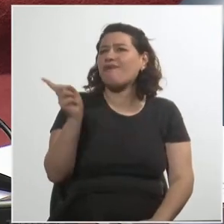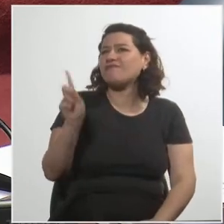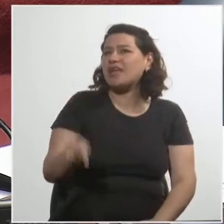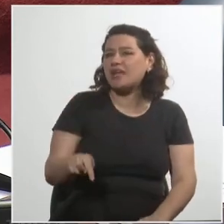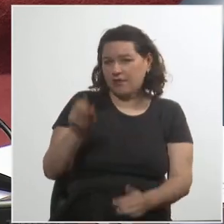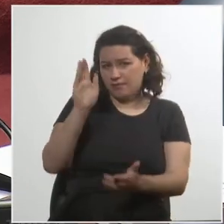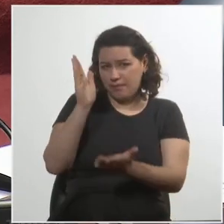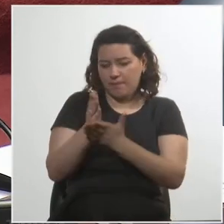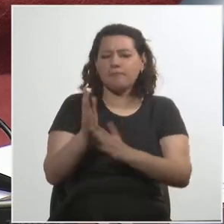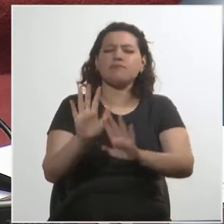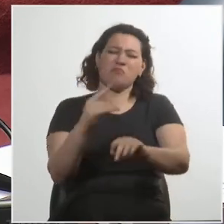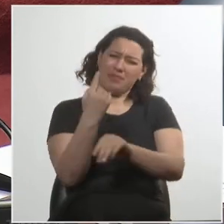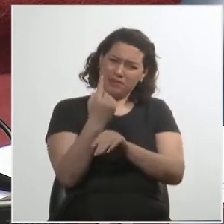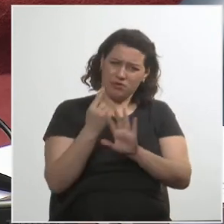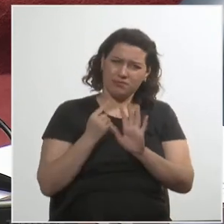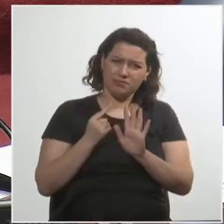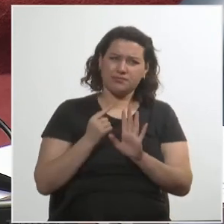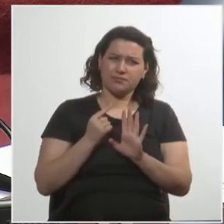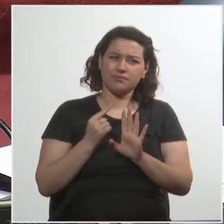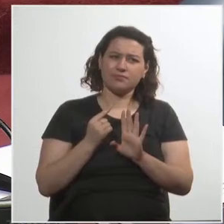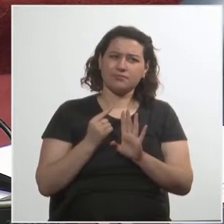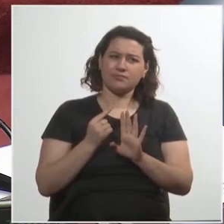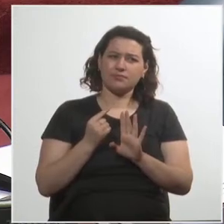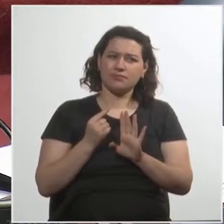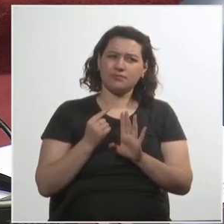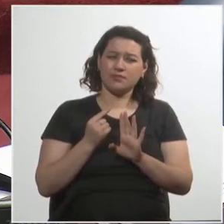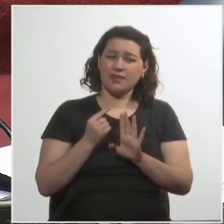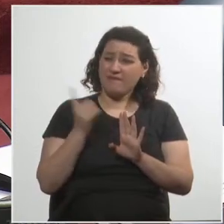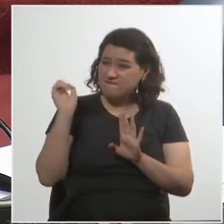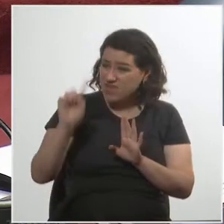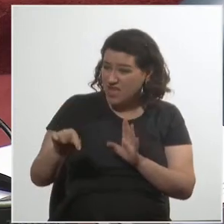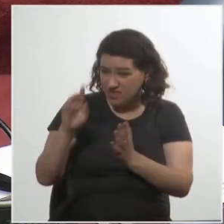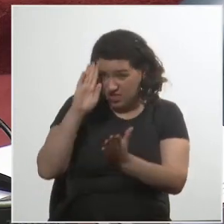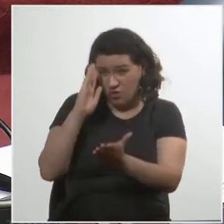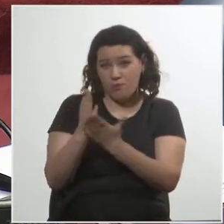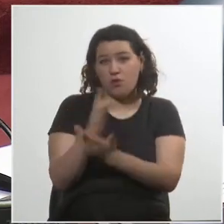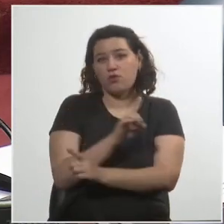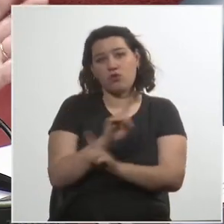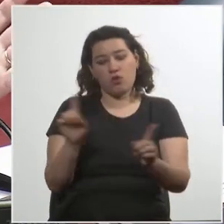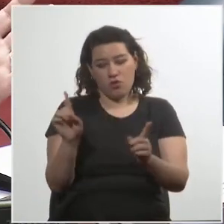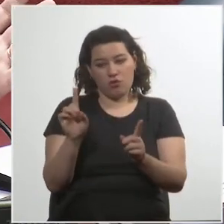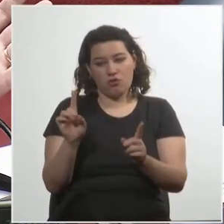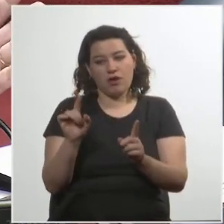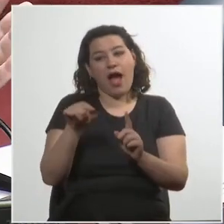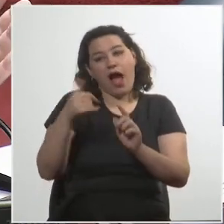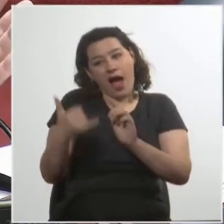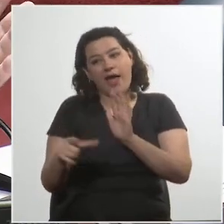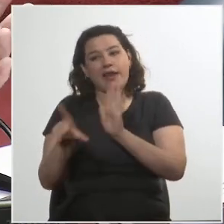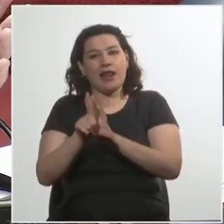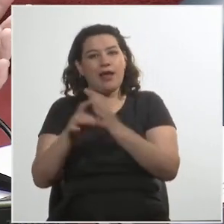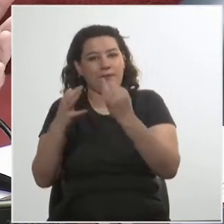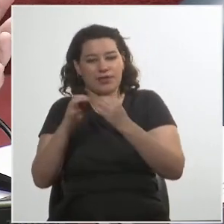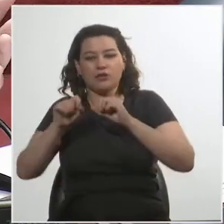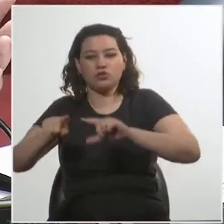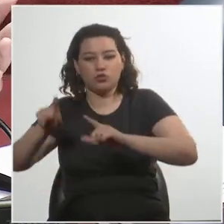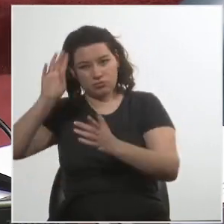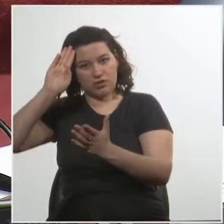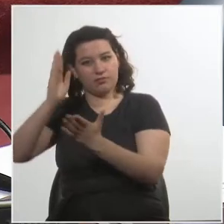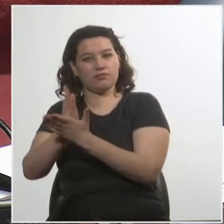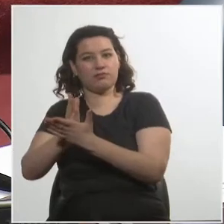de estado pero primero no es producto del terrorismo de estado Yo está definido en otras leyes